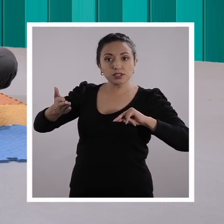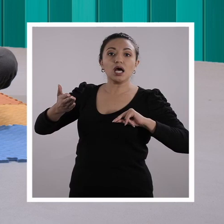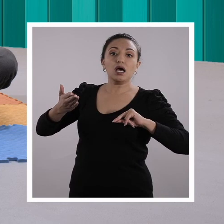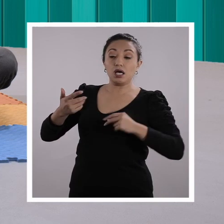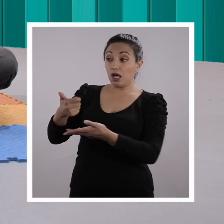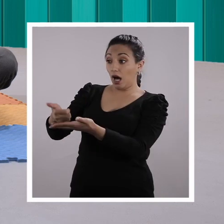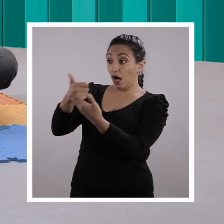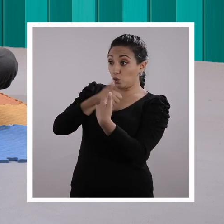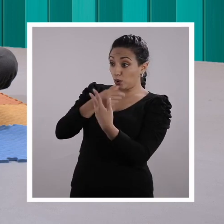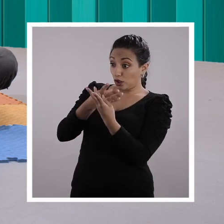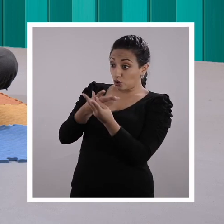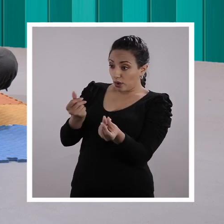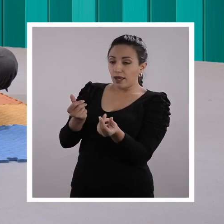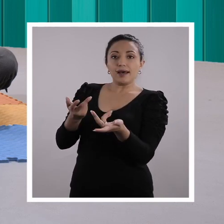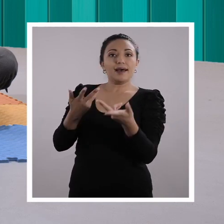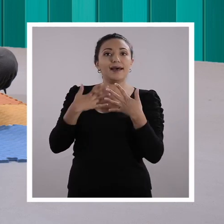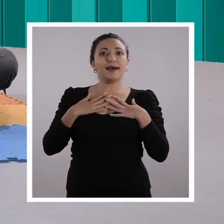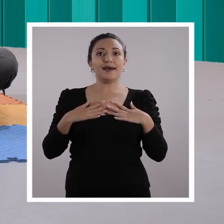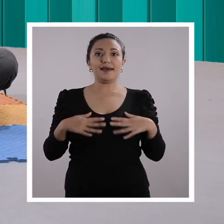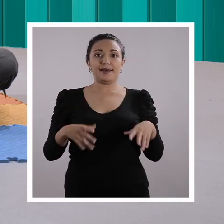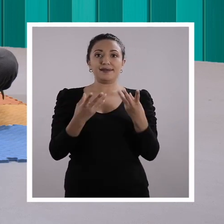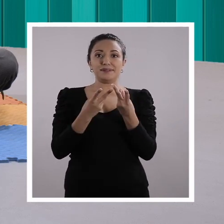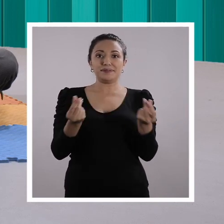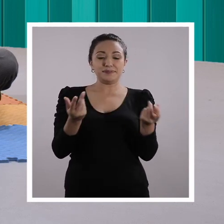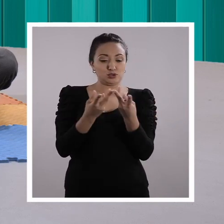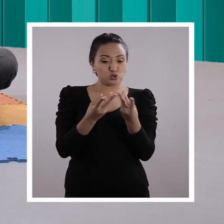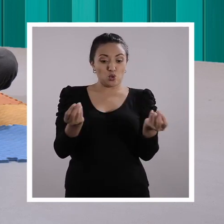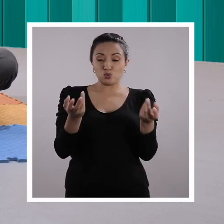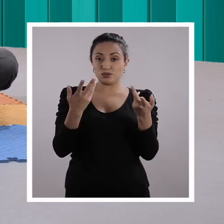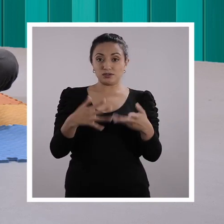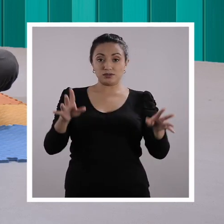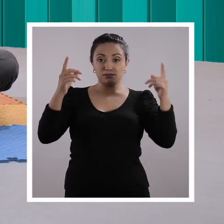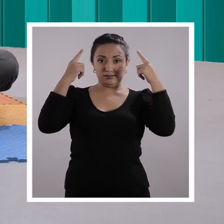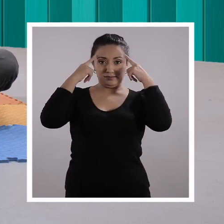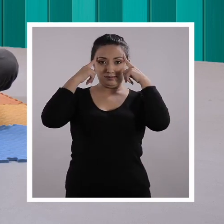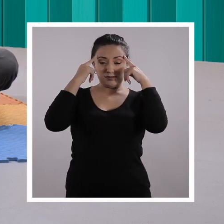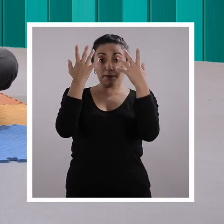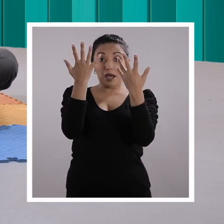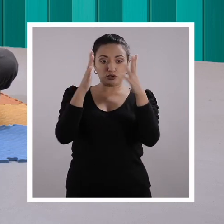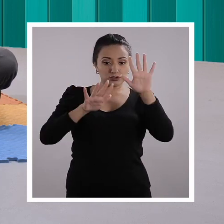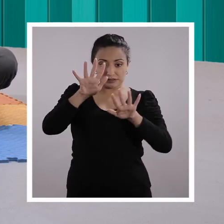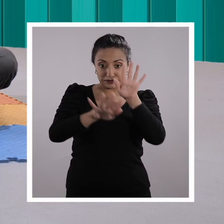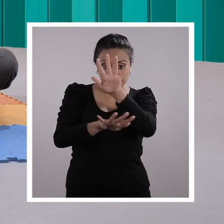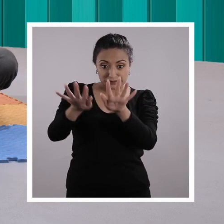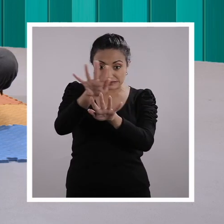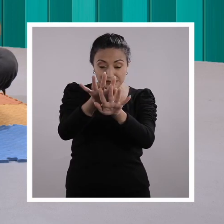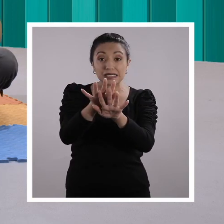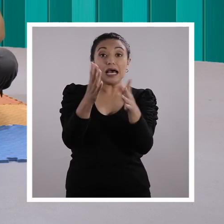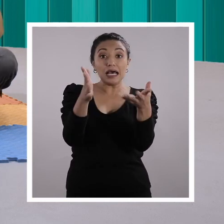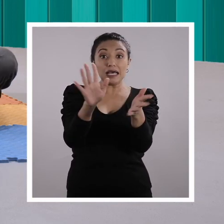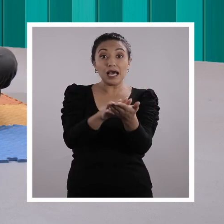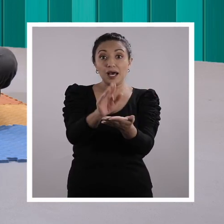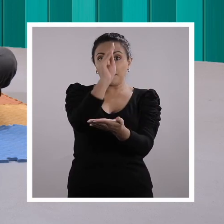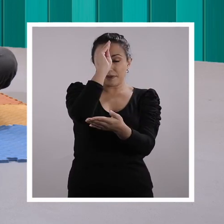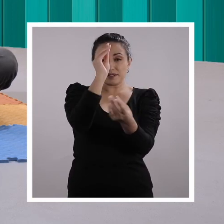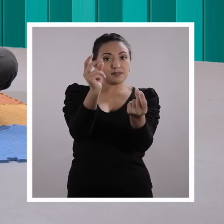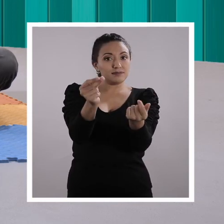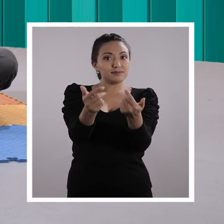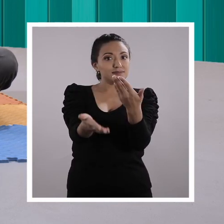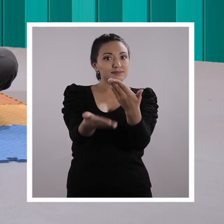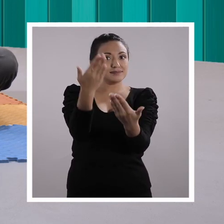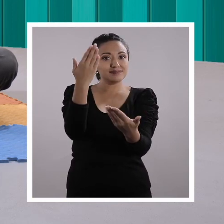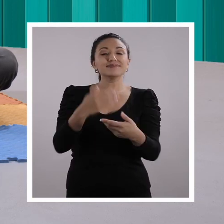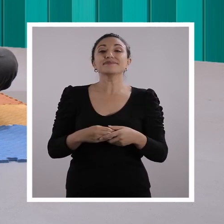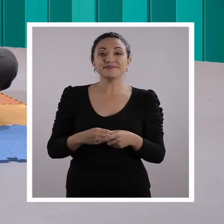ese conflicto y luego mediante la manualidad de hacer las manos aprendí cómo usar una medida no convencional y